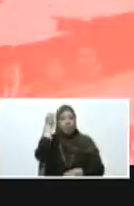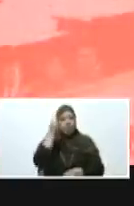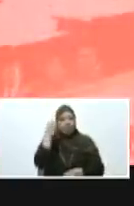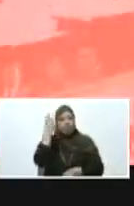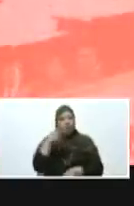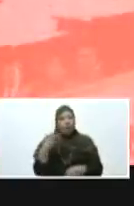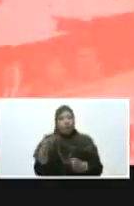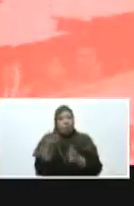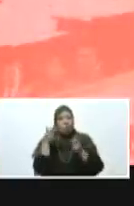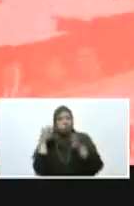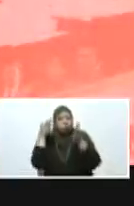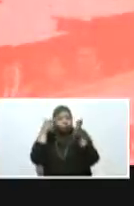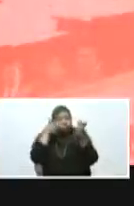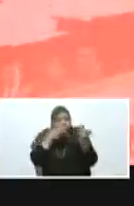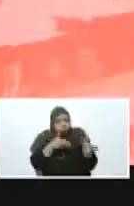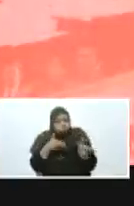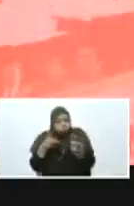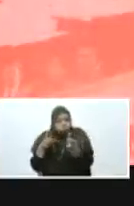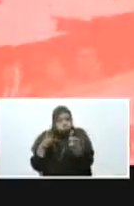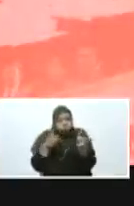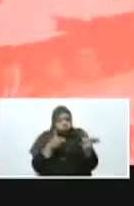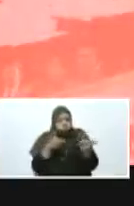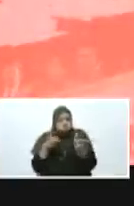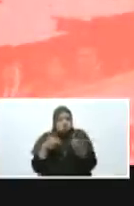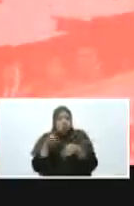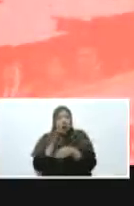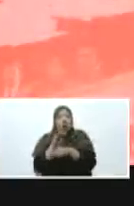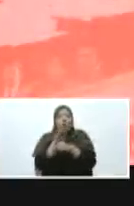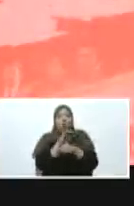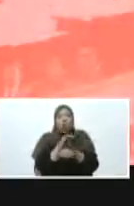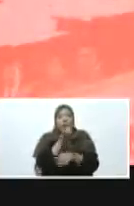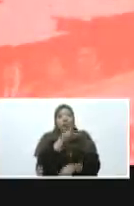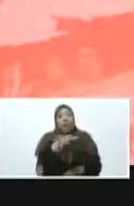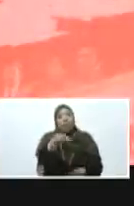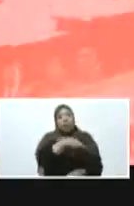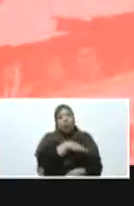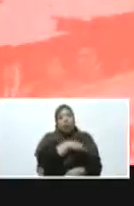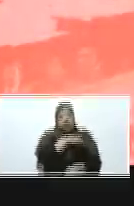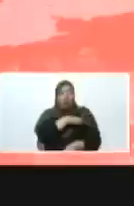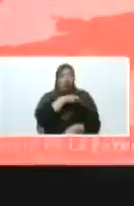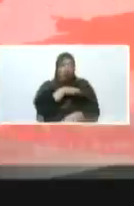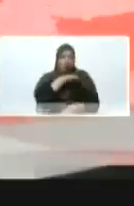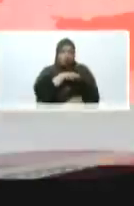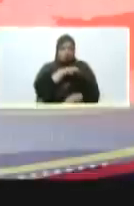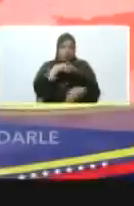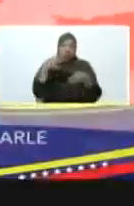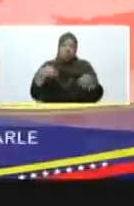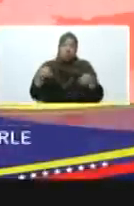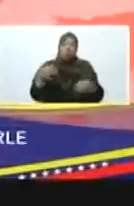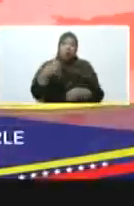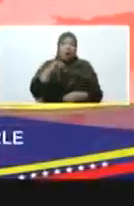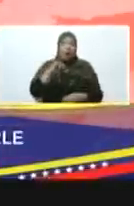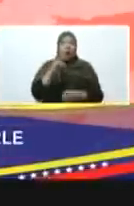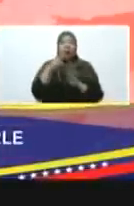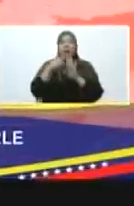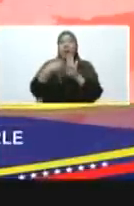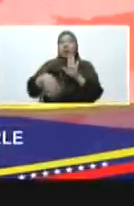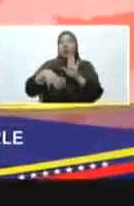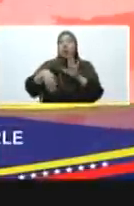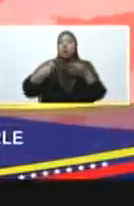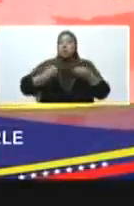que proteger al pueblo que no está uniformado ni tiene las armas, pero que tiene derecho a la vida, a la